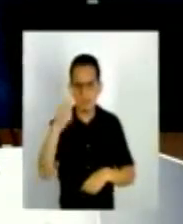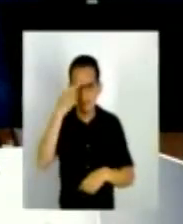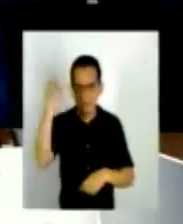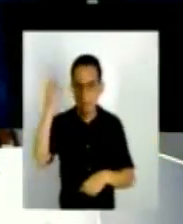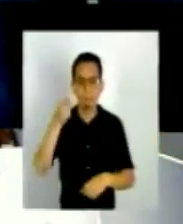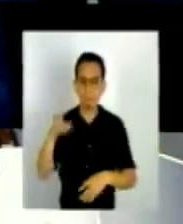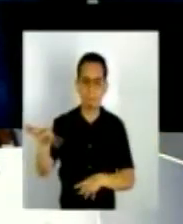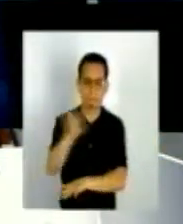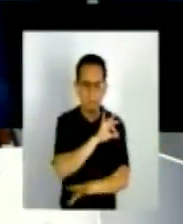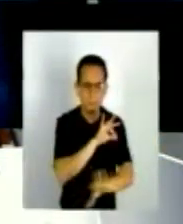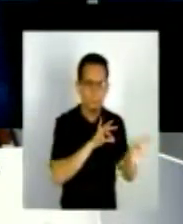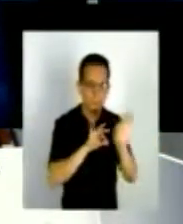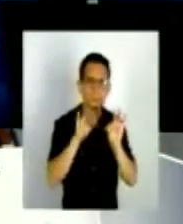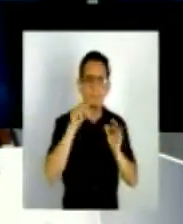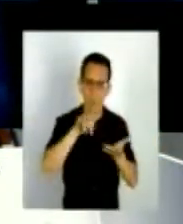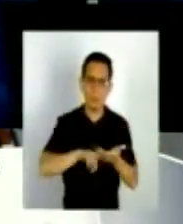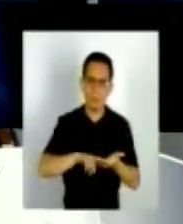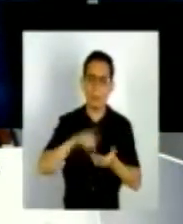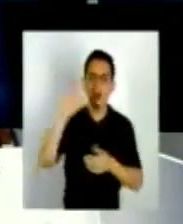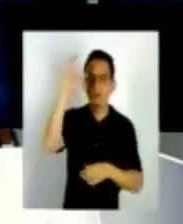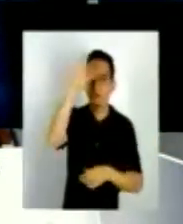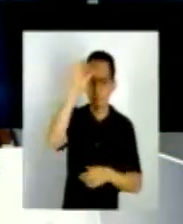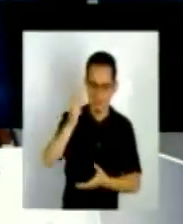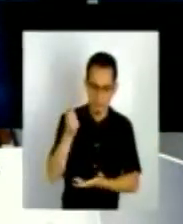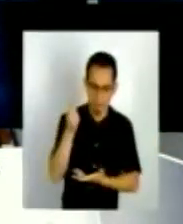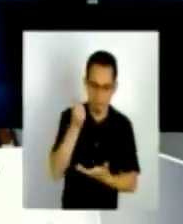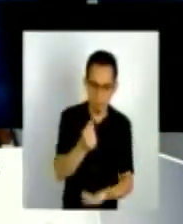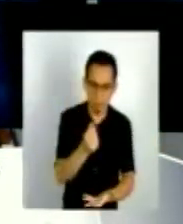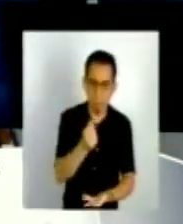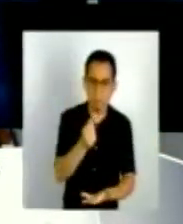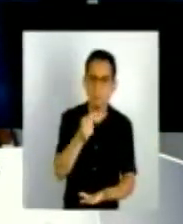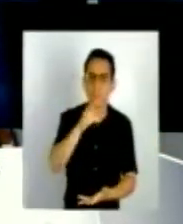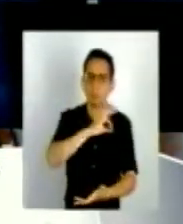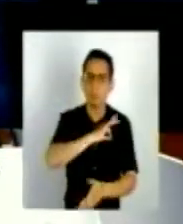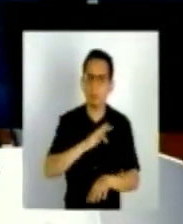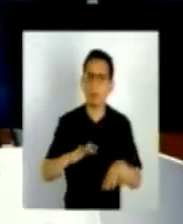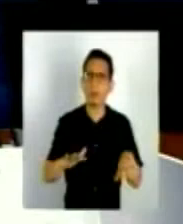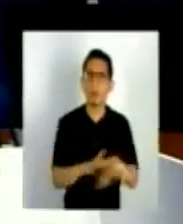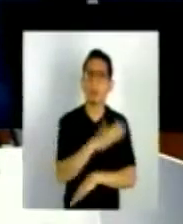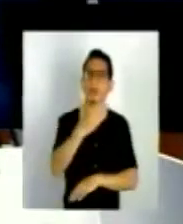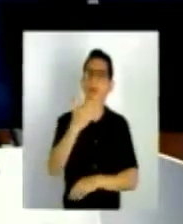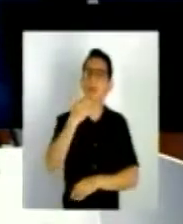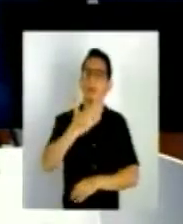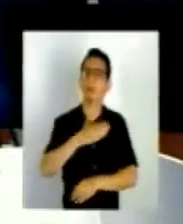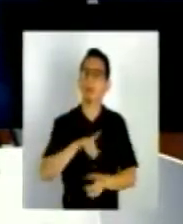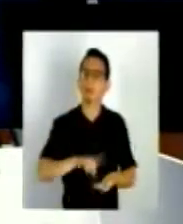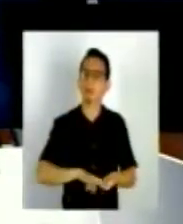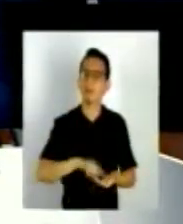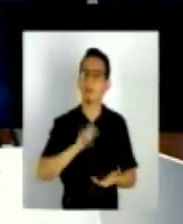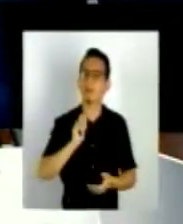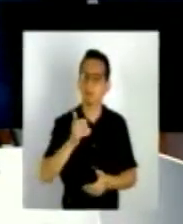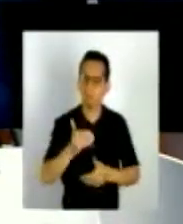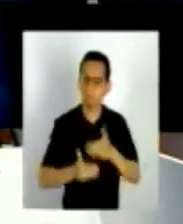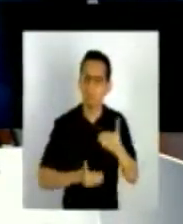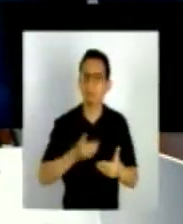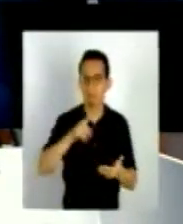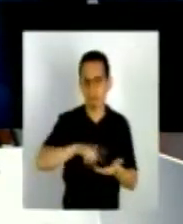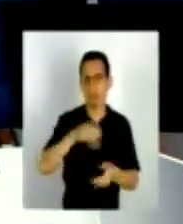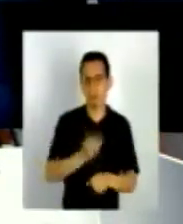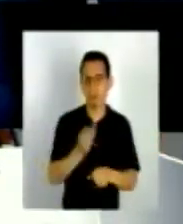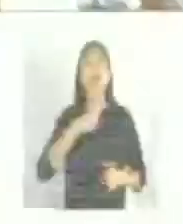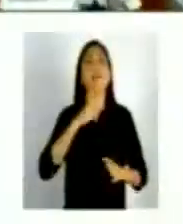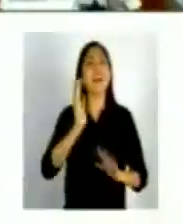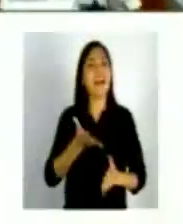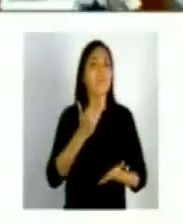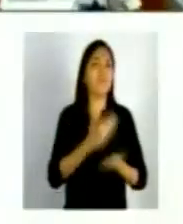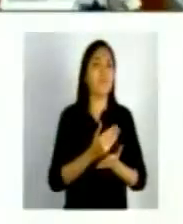el gasto en cultura cambia y es la real alternativa, cambia el modo de vivir y es la real alternativa a la crisis de seguridad